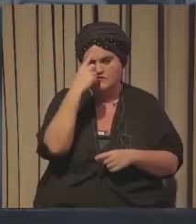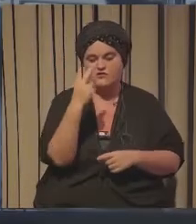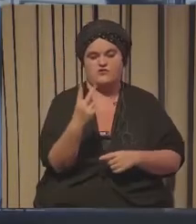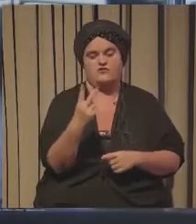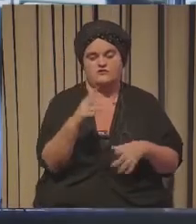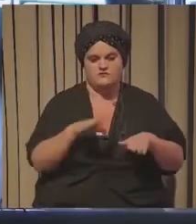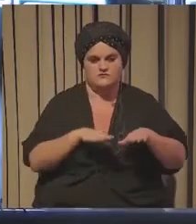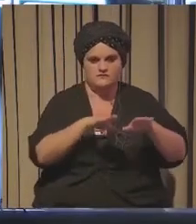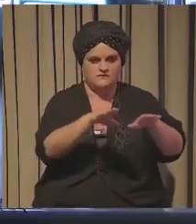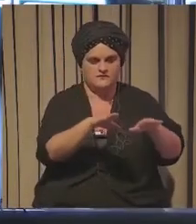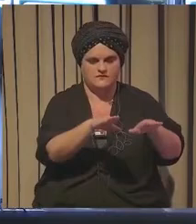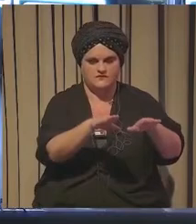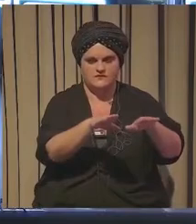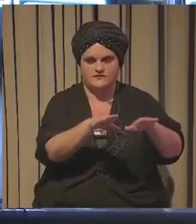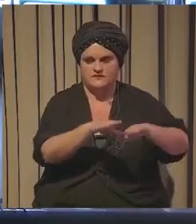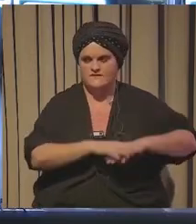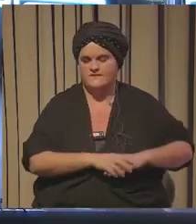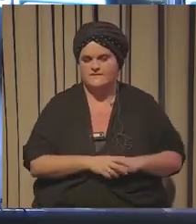a la vez.